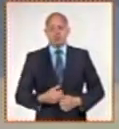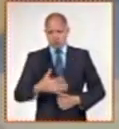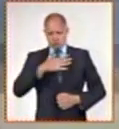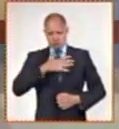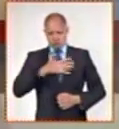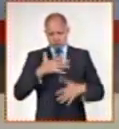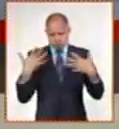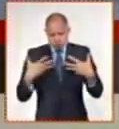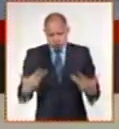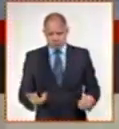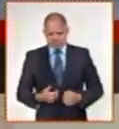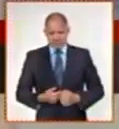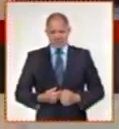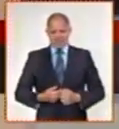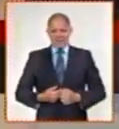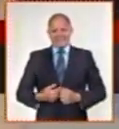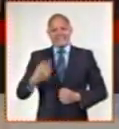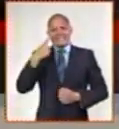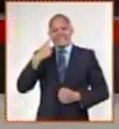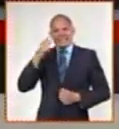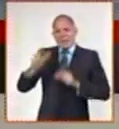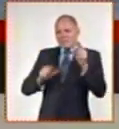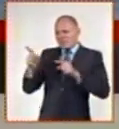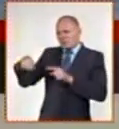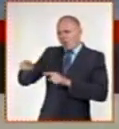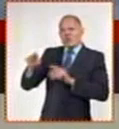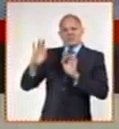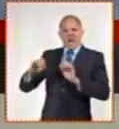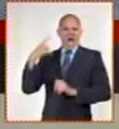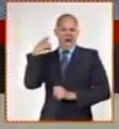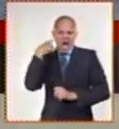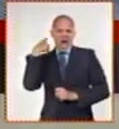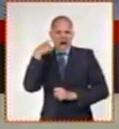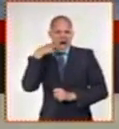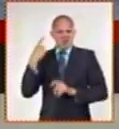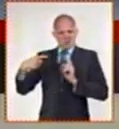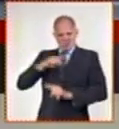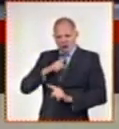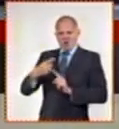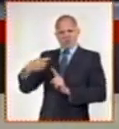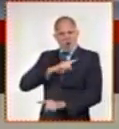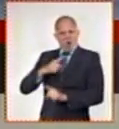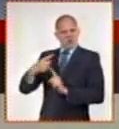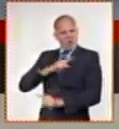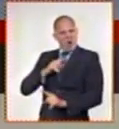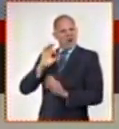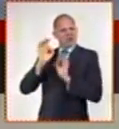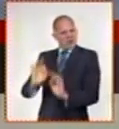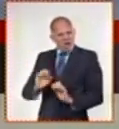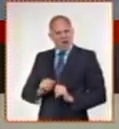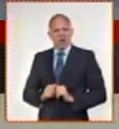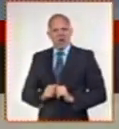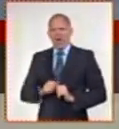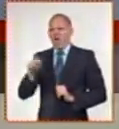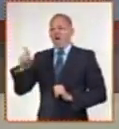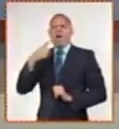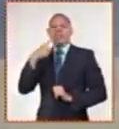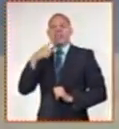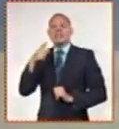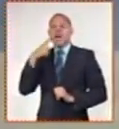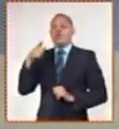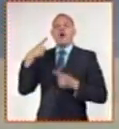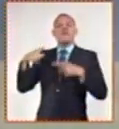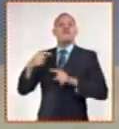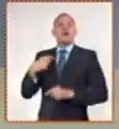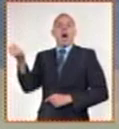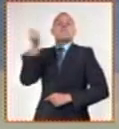permanente hostigamiento de gente que viene a insultar, a agraviar y amenazarme de muerte. Nunca